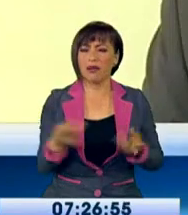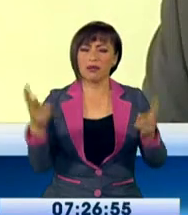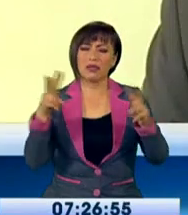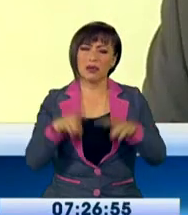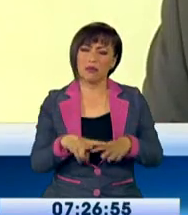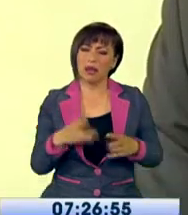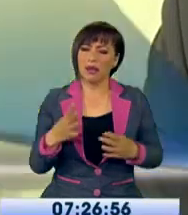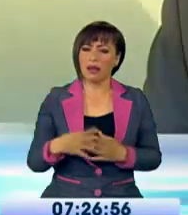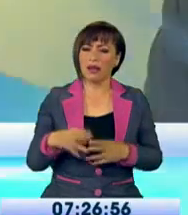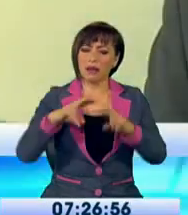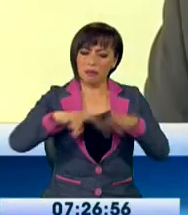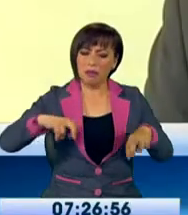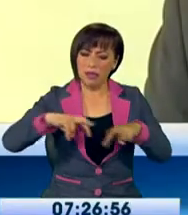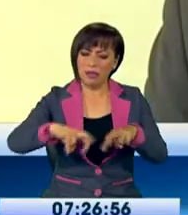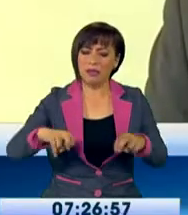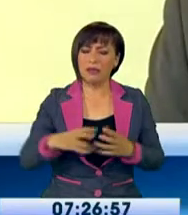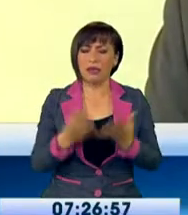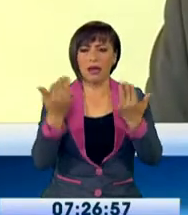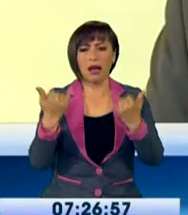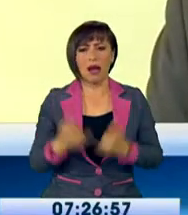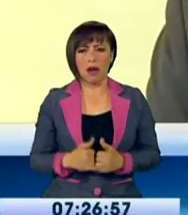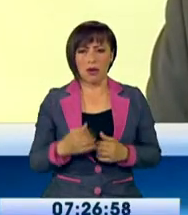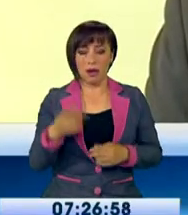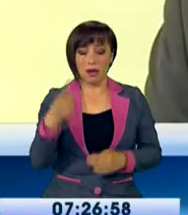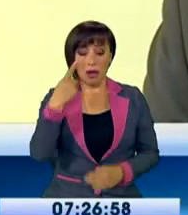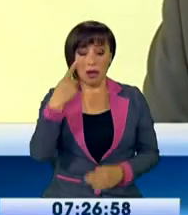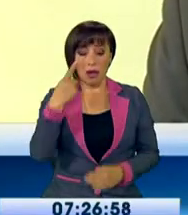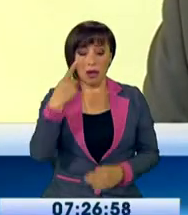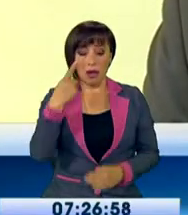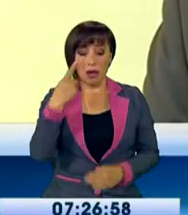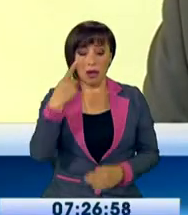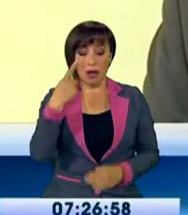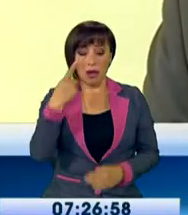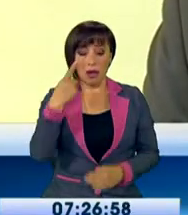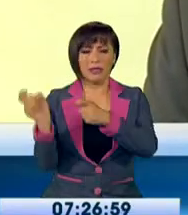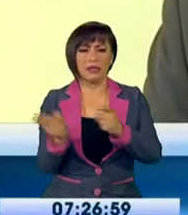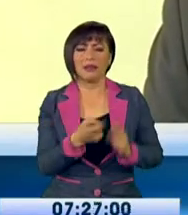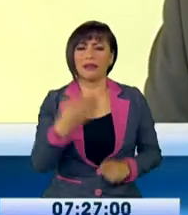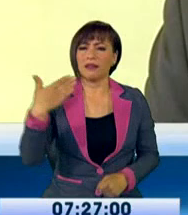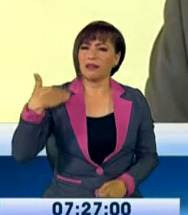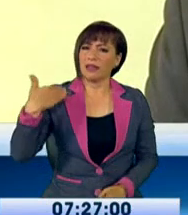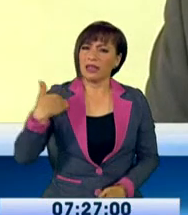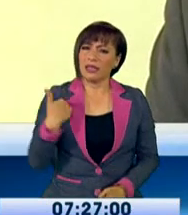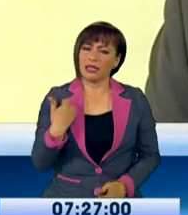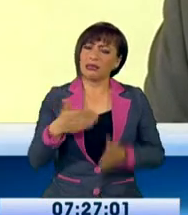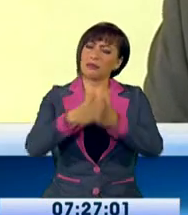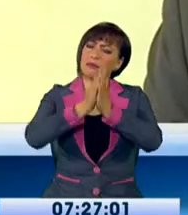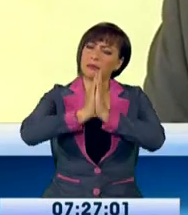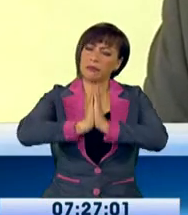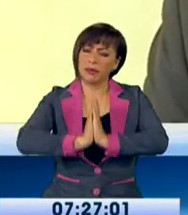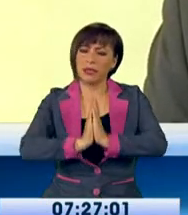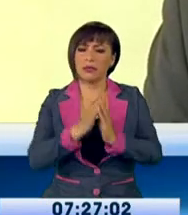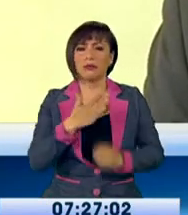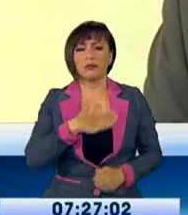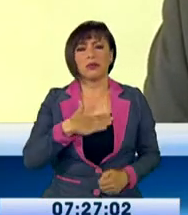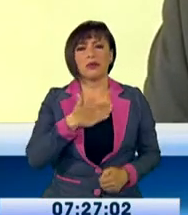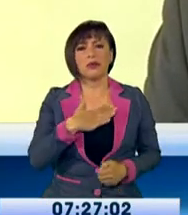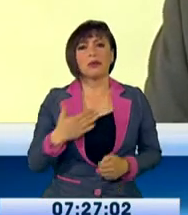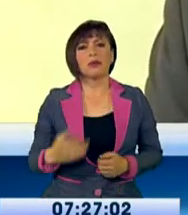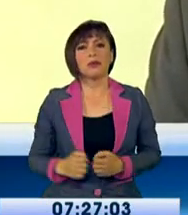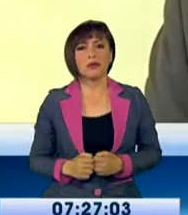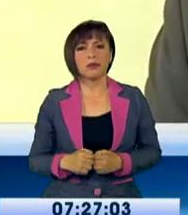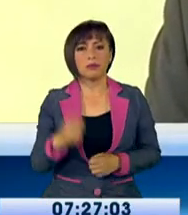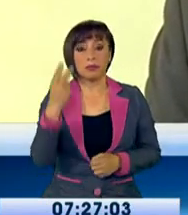Que con la información que cuenta Fiscalía General del Estado, solicito de que ya se haga una